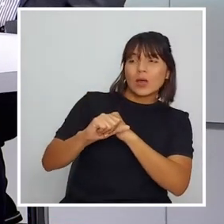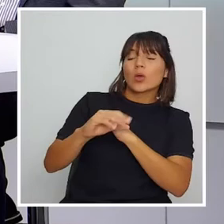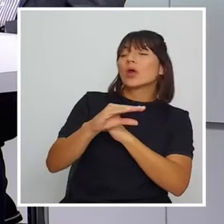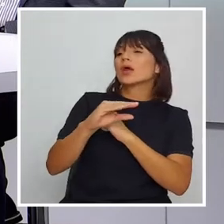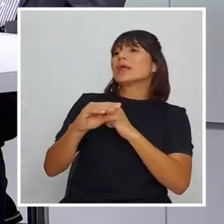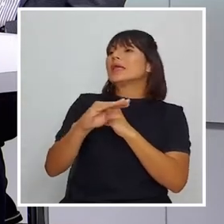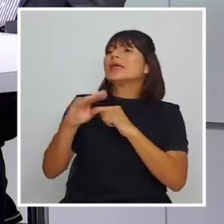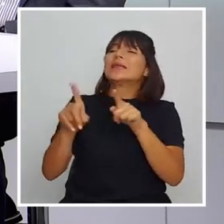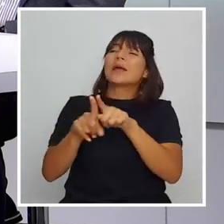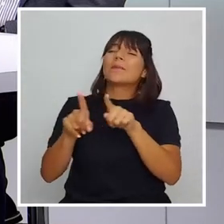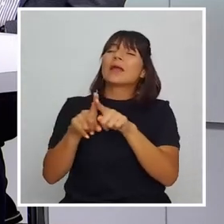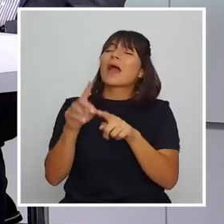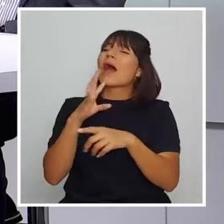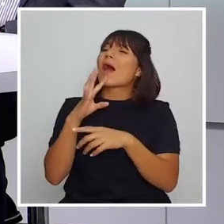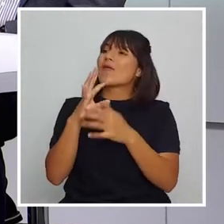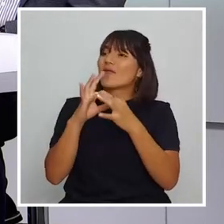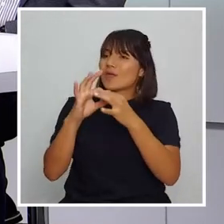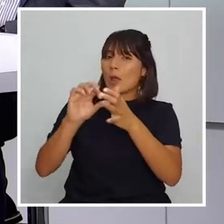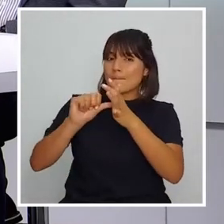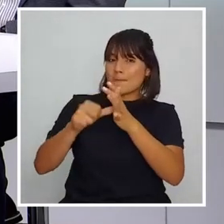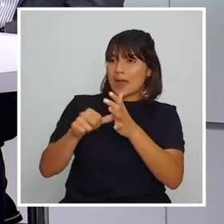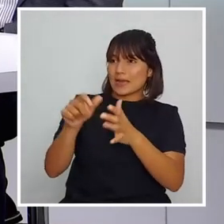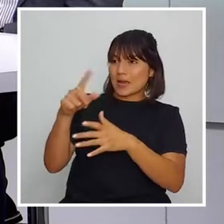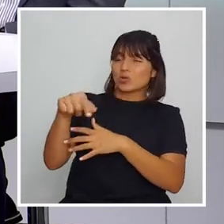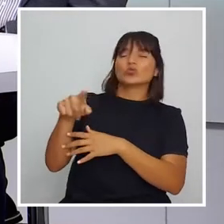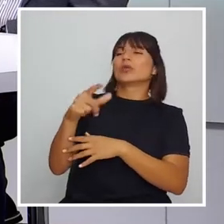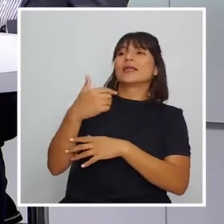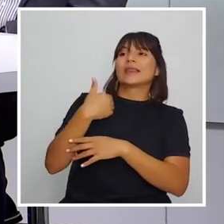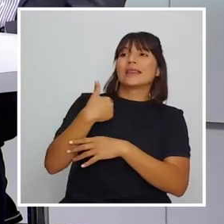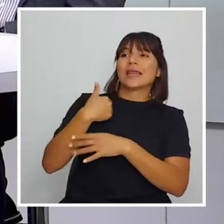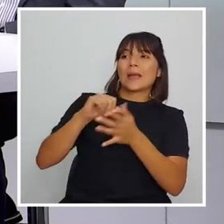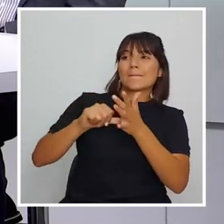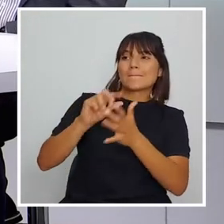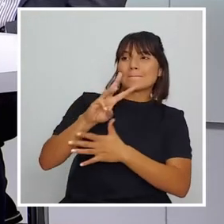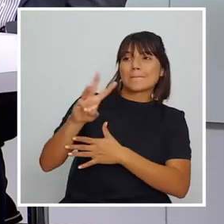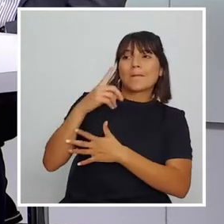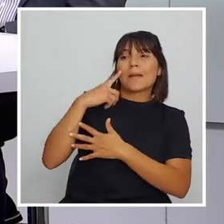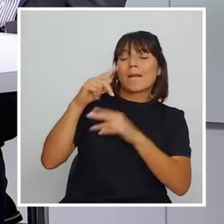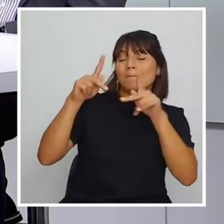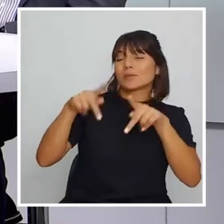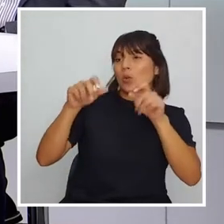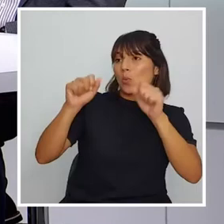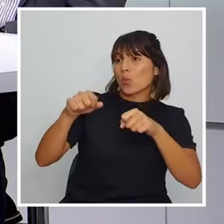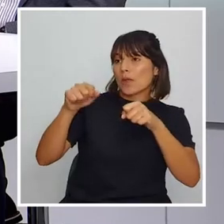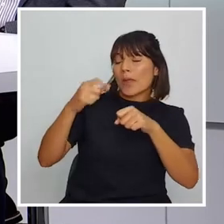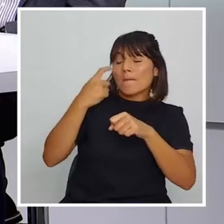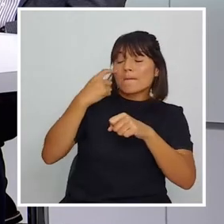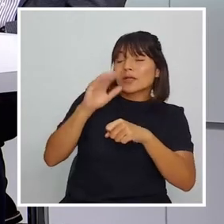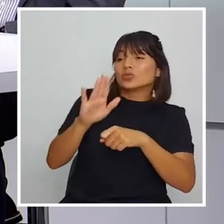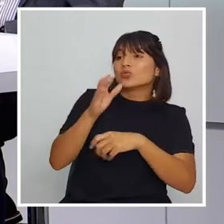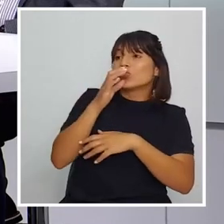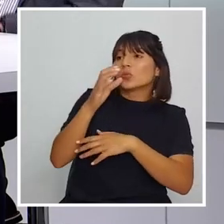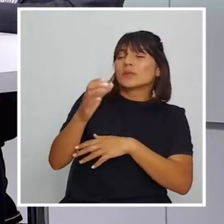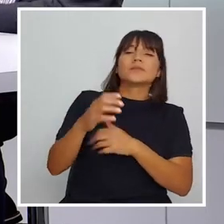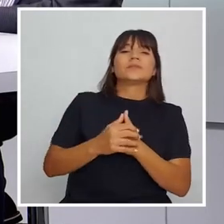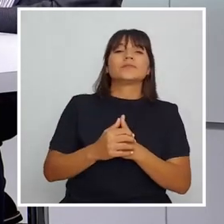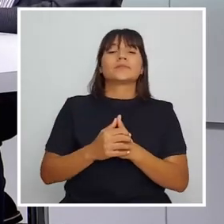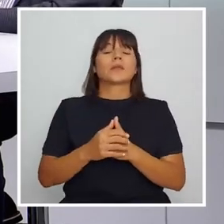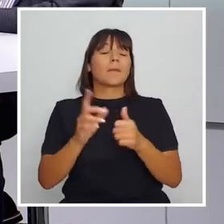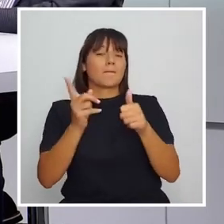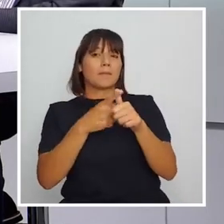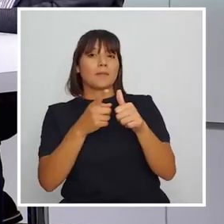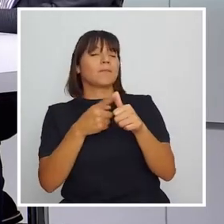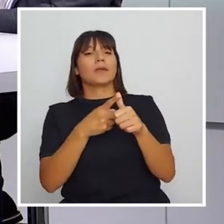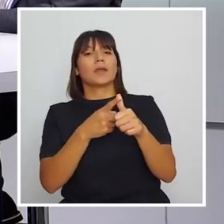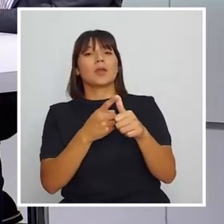también háblanos de la página que ustedes tienen también, para que la gente pueda acudir a ver esas recomendaciones que ustedes dan. Primero que todo, es un